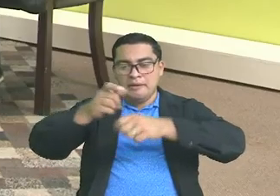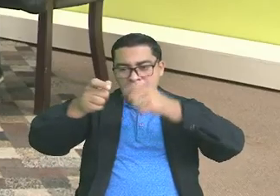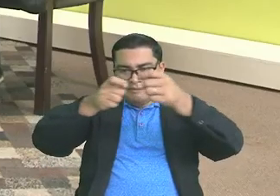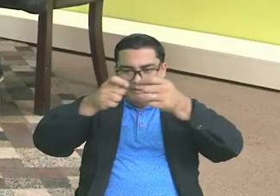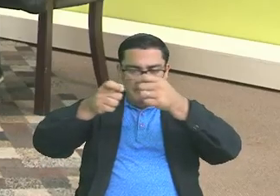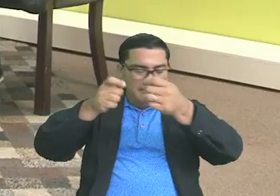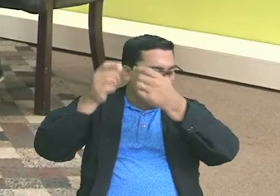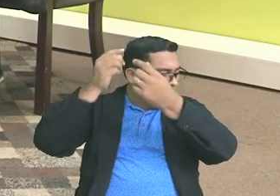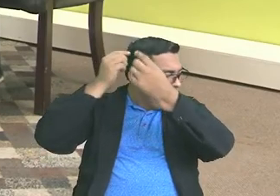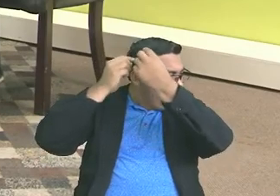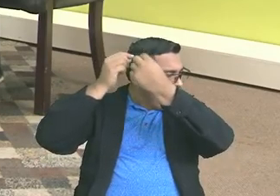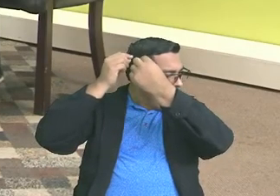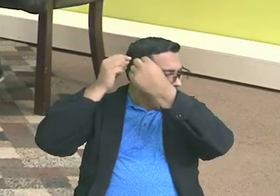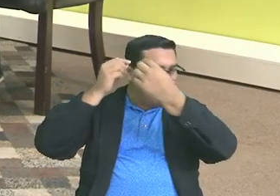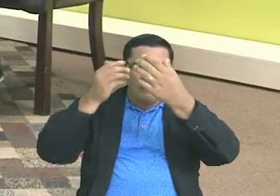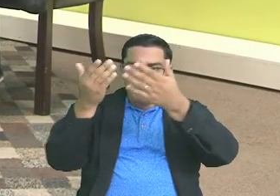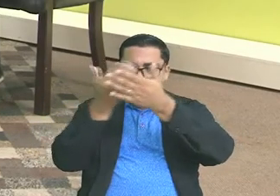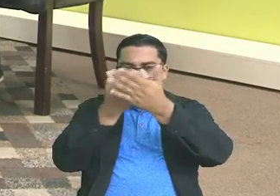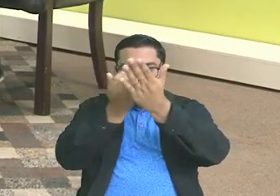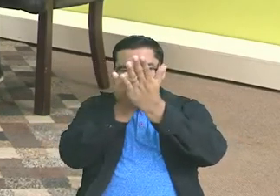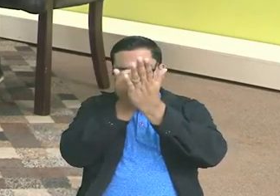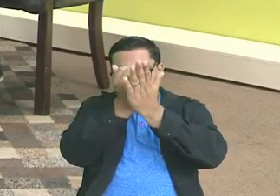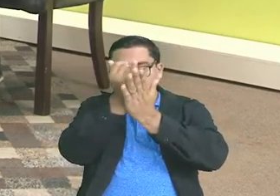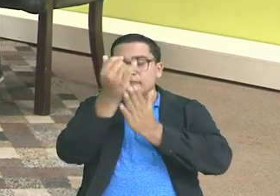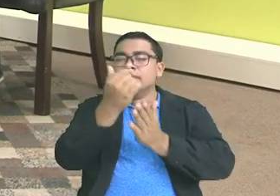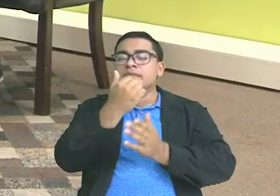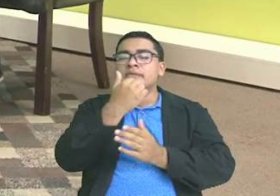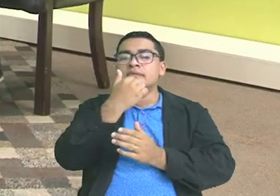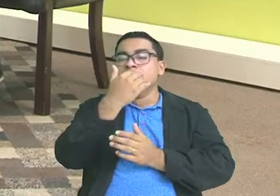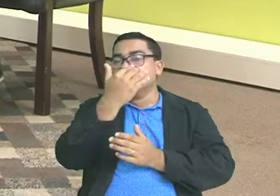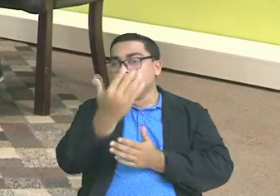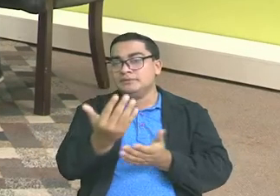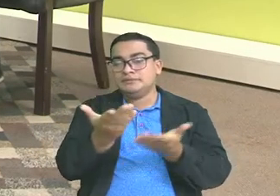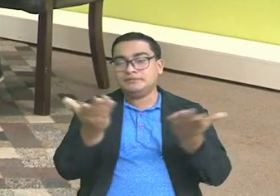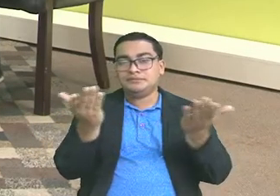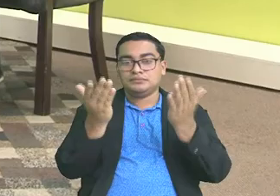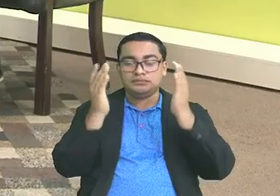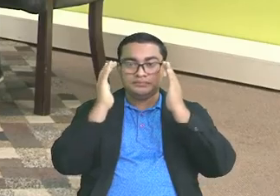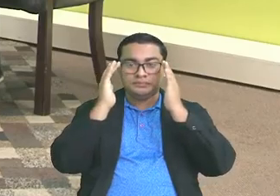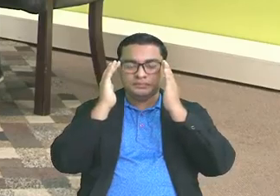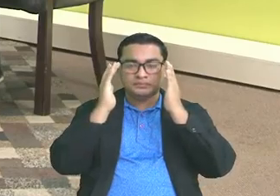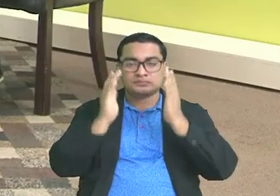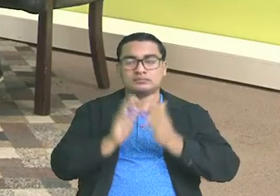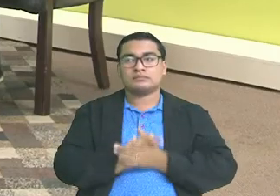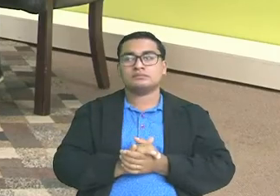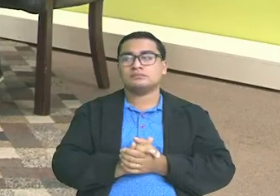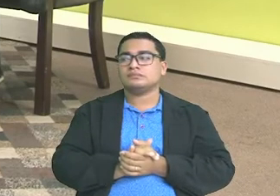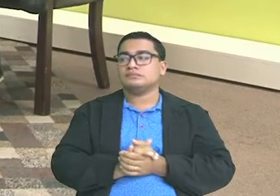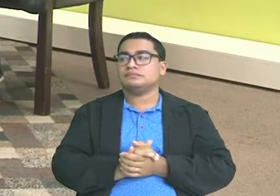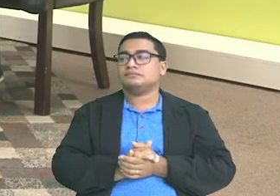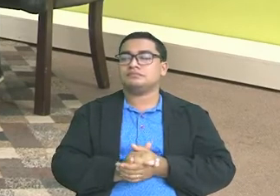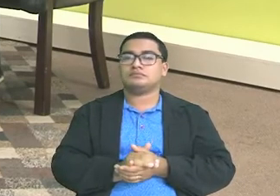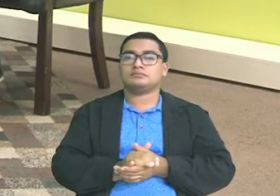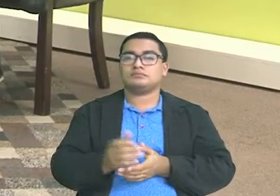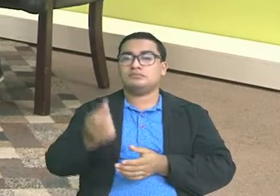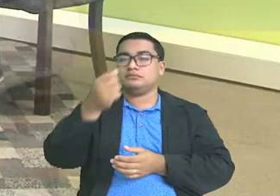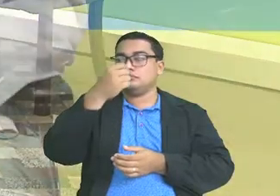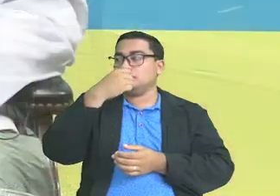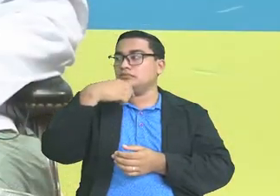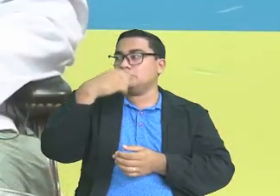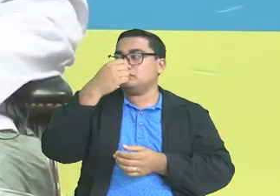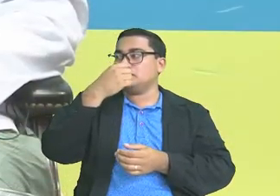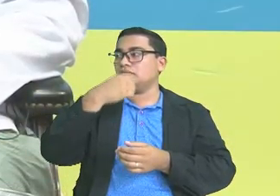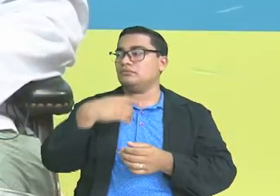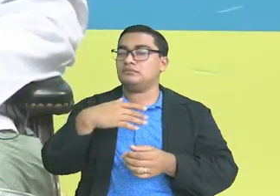edema cerebral, estudios de la causa, que es lo que venimos platicando. Iniciar los tratamientos médicos que